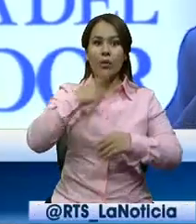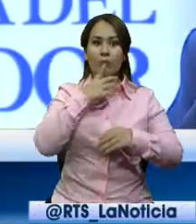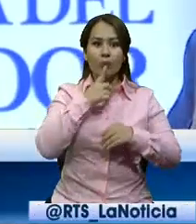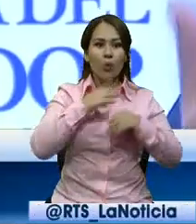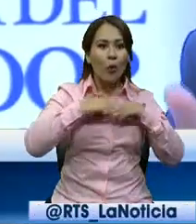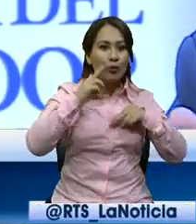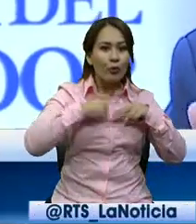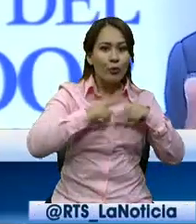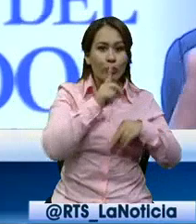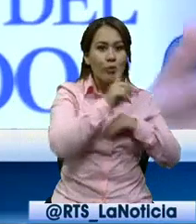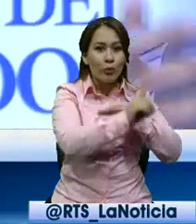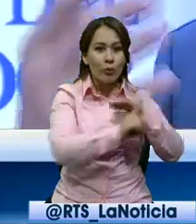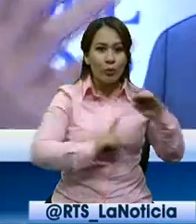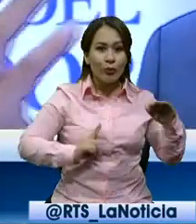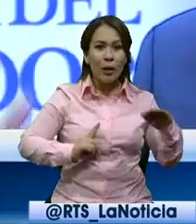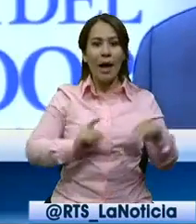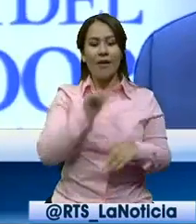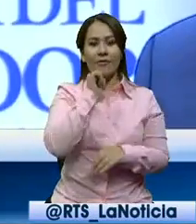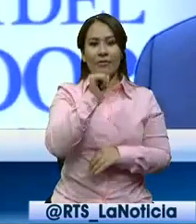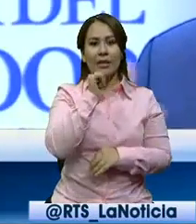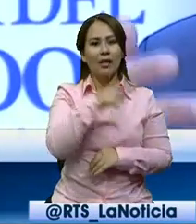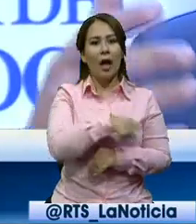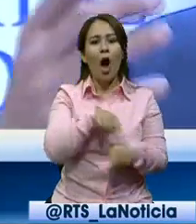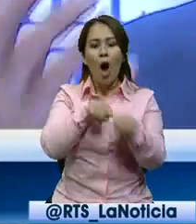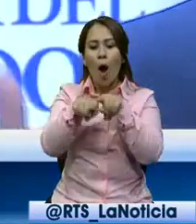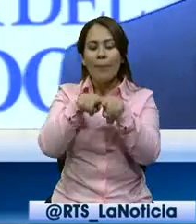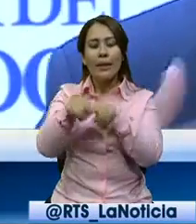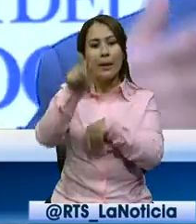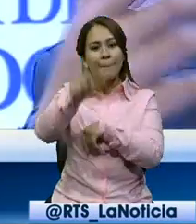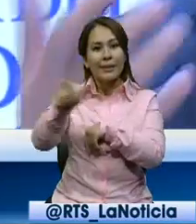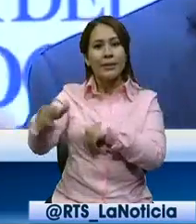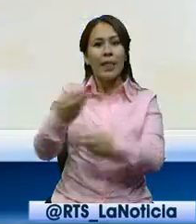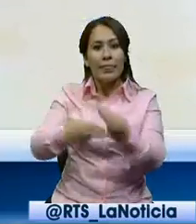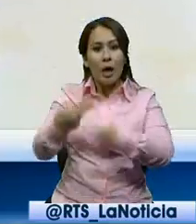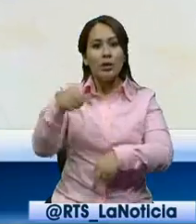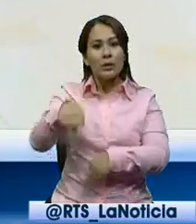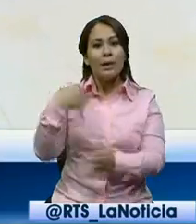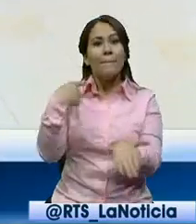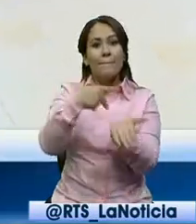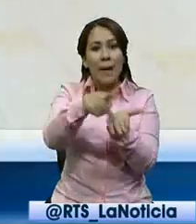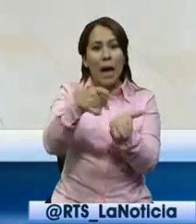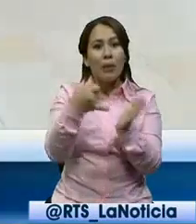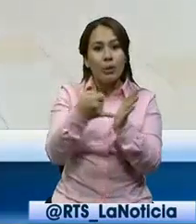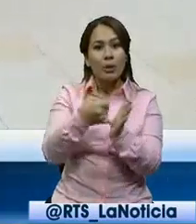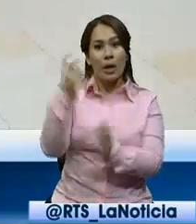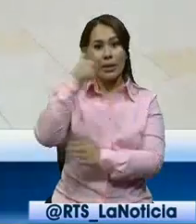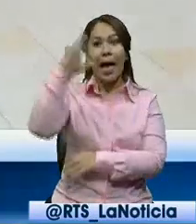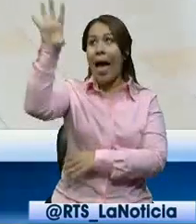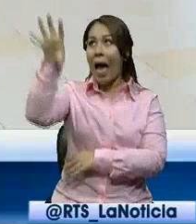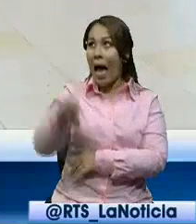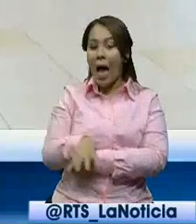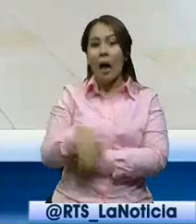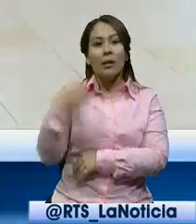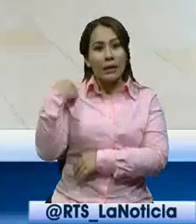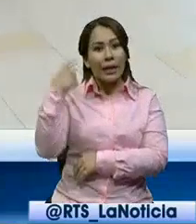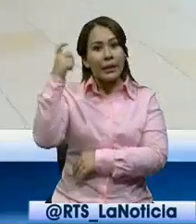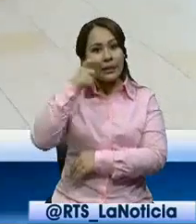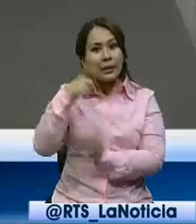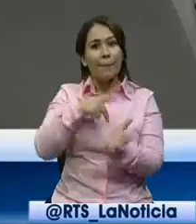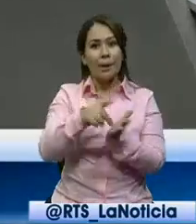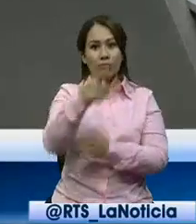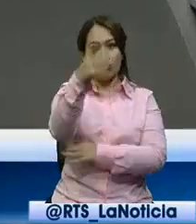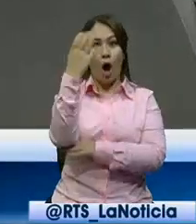que hace una competencia desleal en nuestro comercio, en nuestro país. Diego Jiménez llegó a nuestro país desde